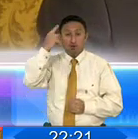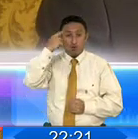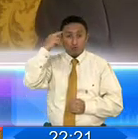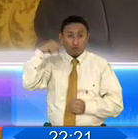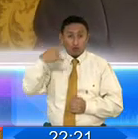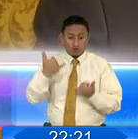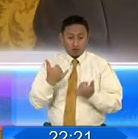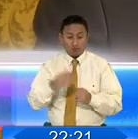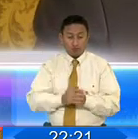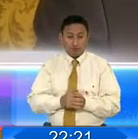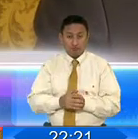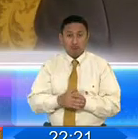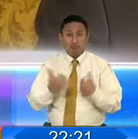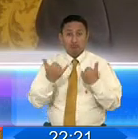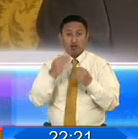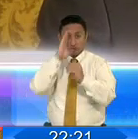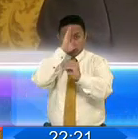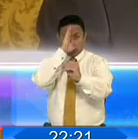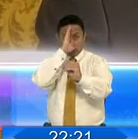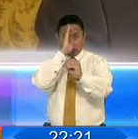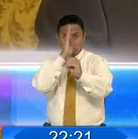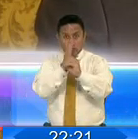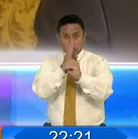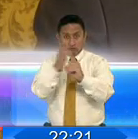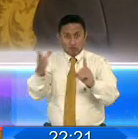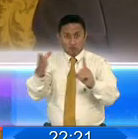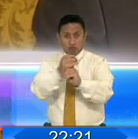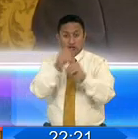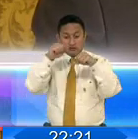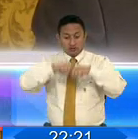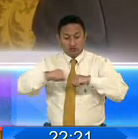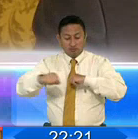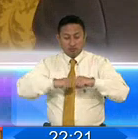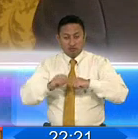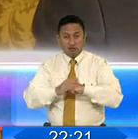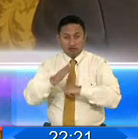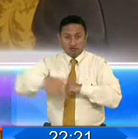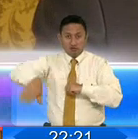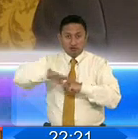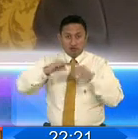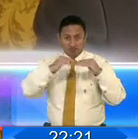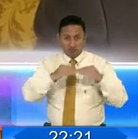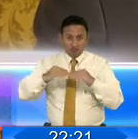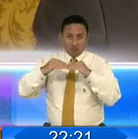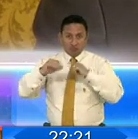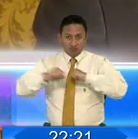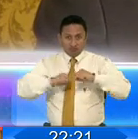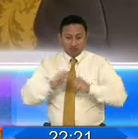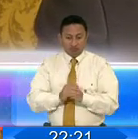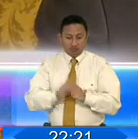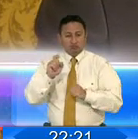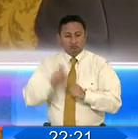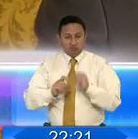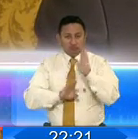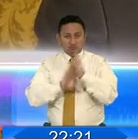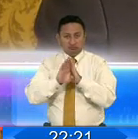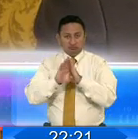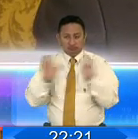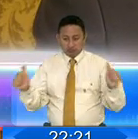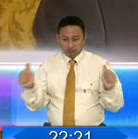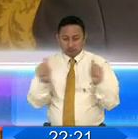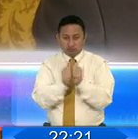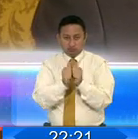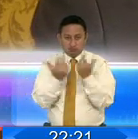nos proponemos como objetivo primordial trabajar por el bien común, debemos avanzar